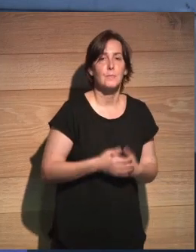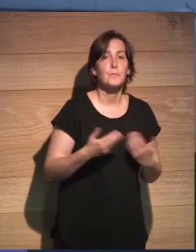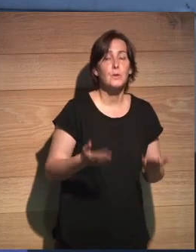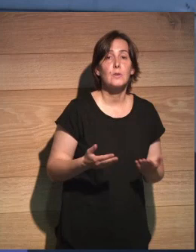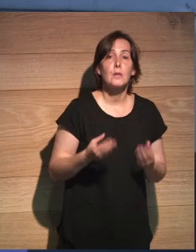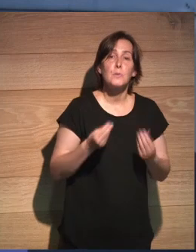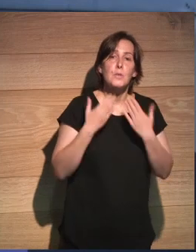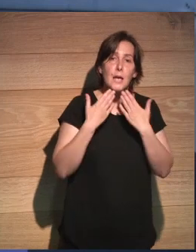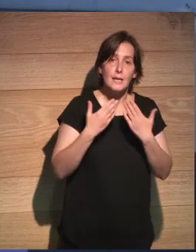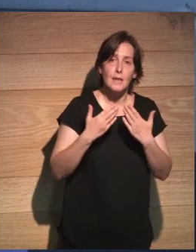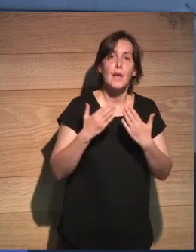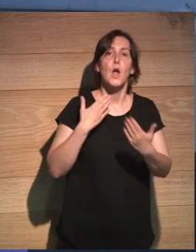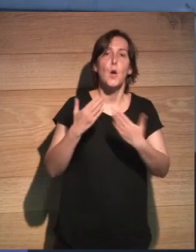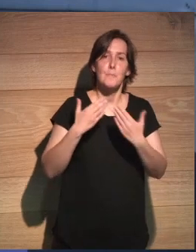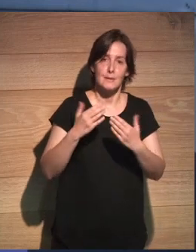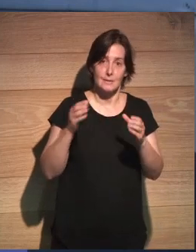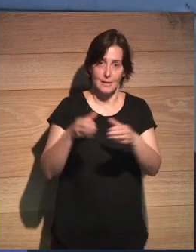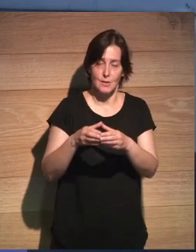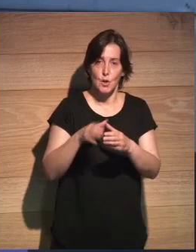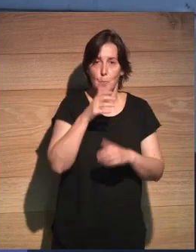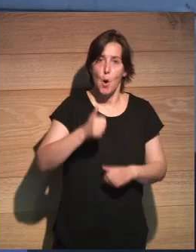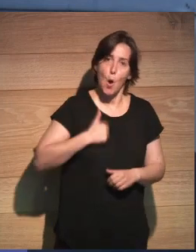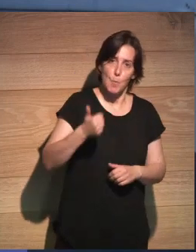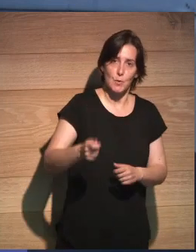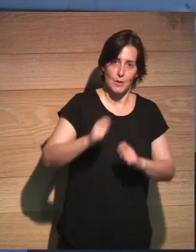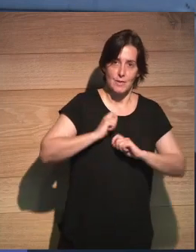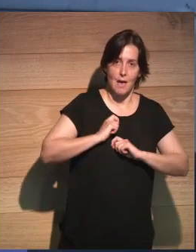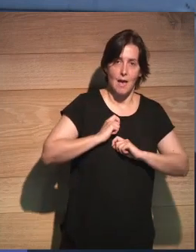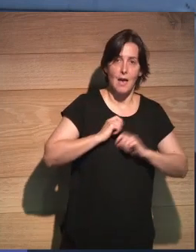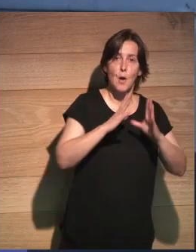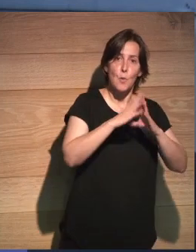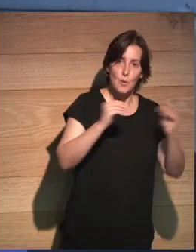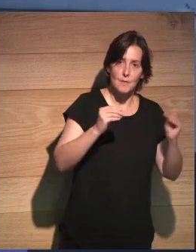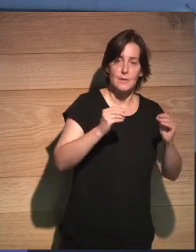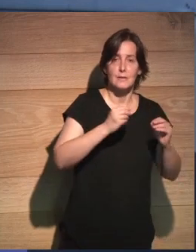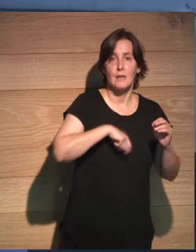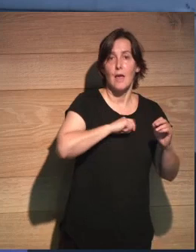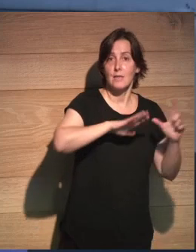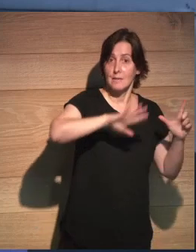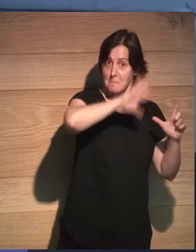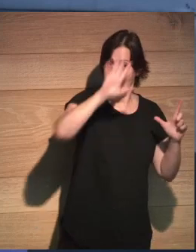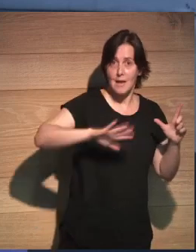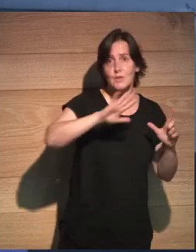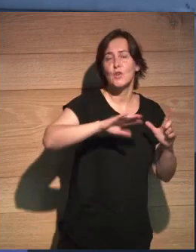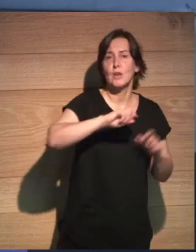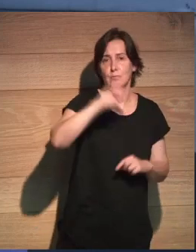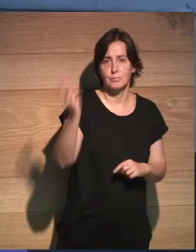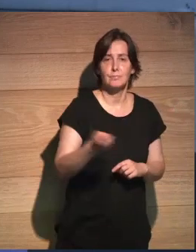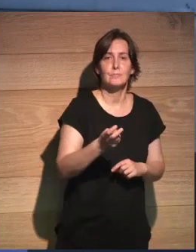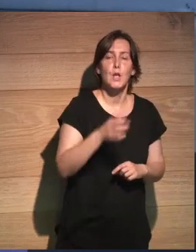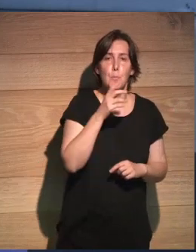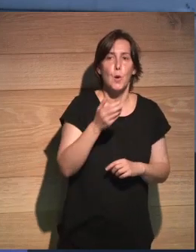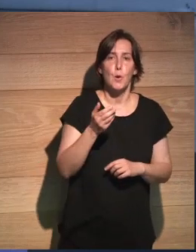muchísimas gracias a The Conversation por la oportunidad que nos brindáis a la Universidad Española de estar ahí, de estar presente,